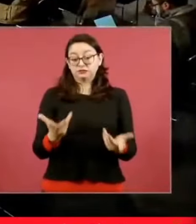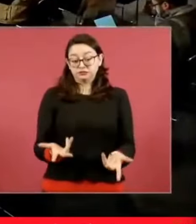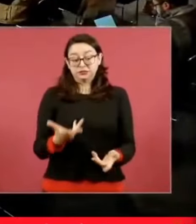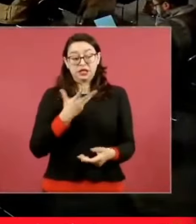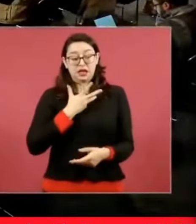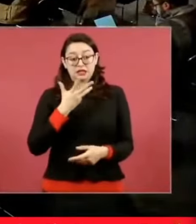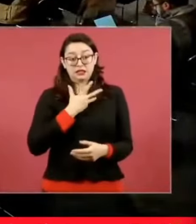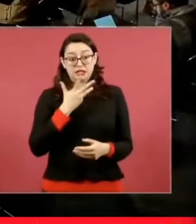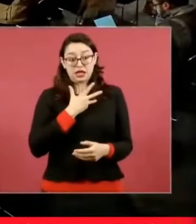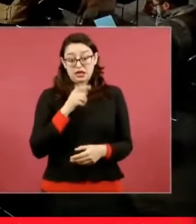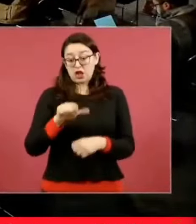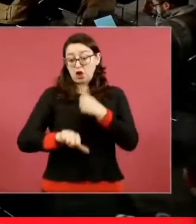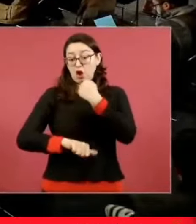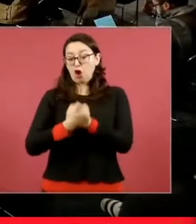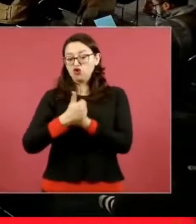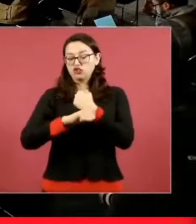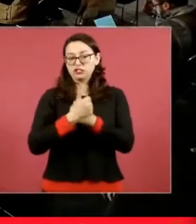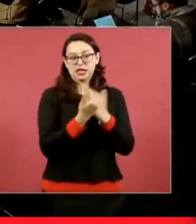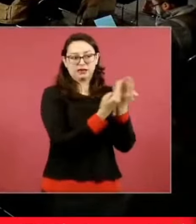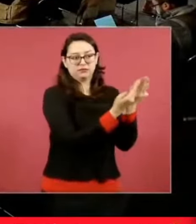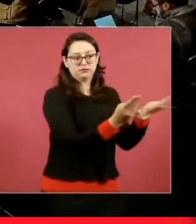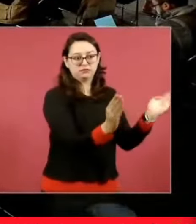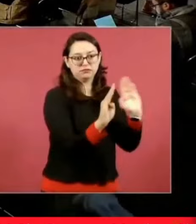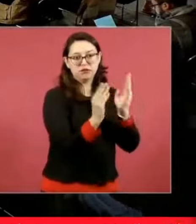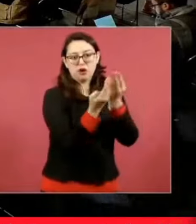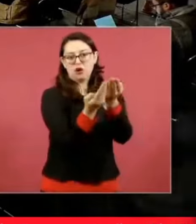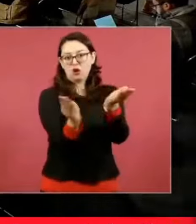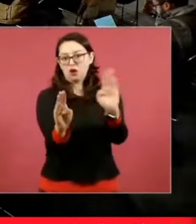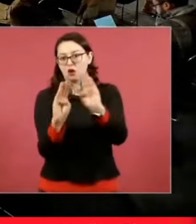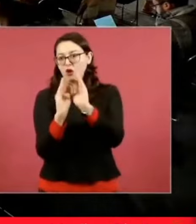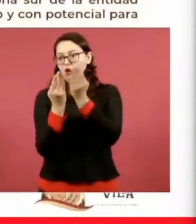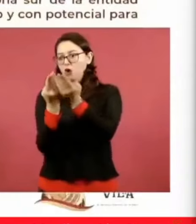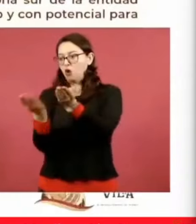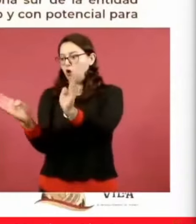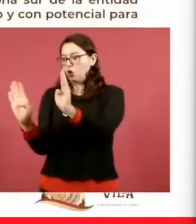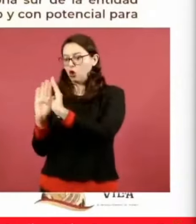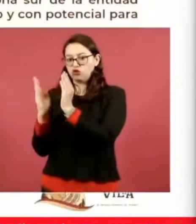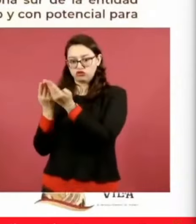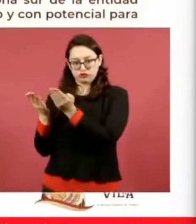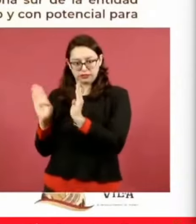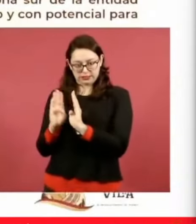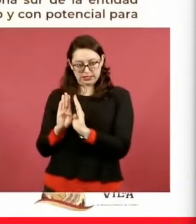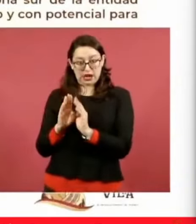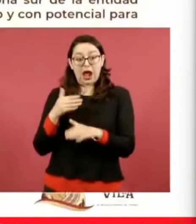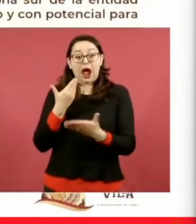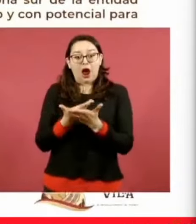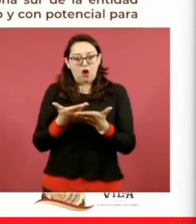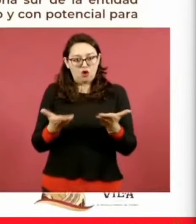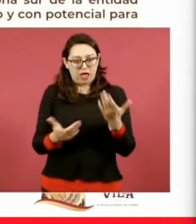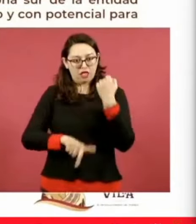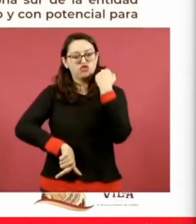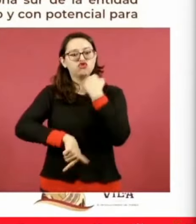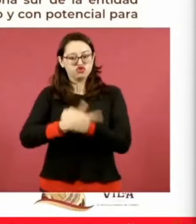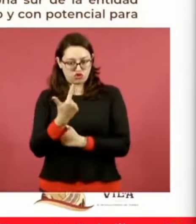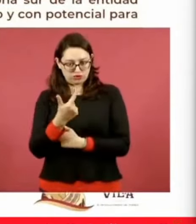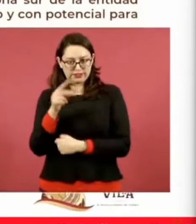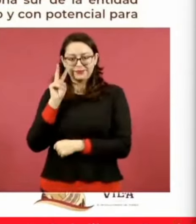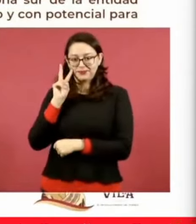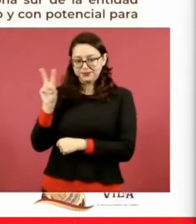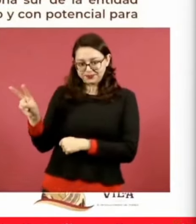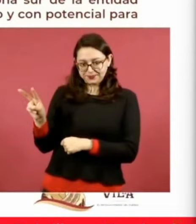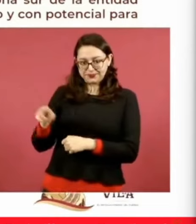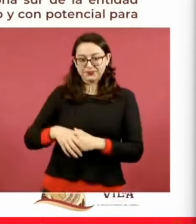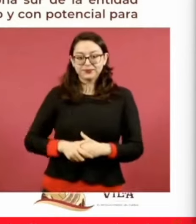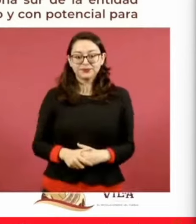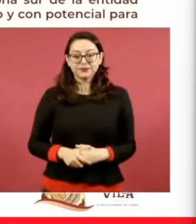presas en funcionamiento y con la presa Santa María vamos a tener 12 grandes presas